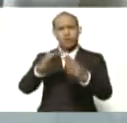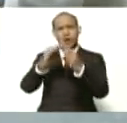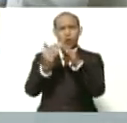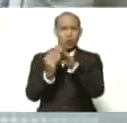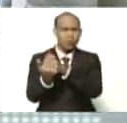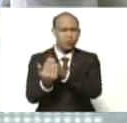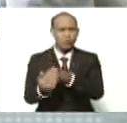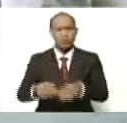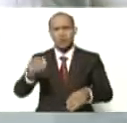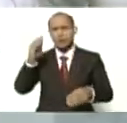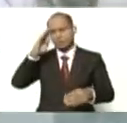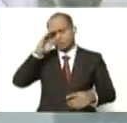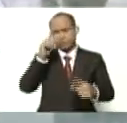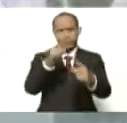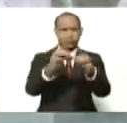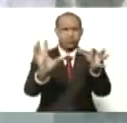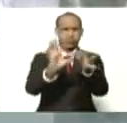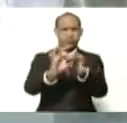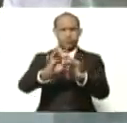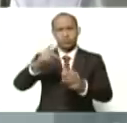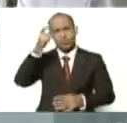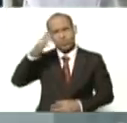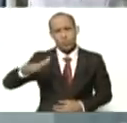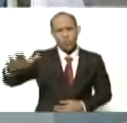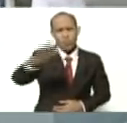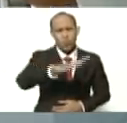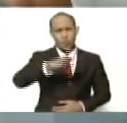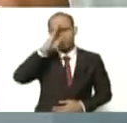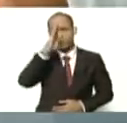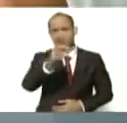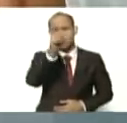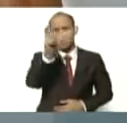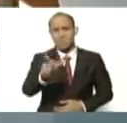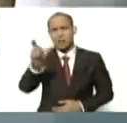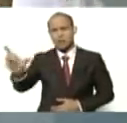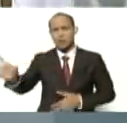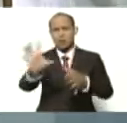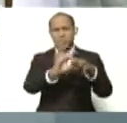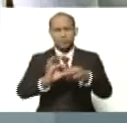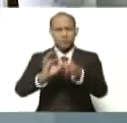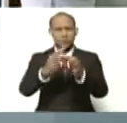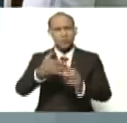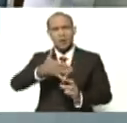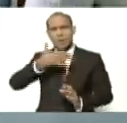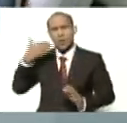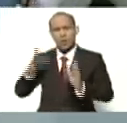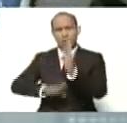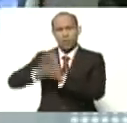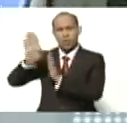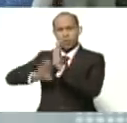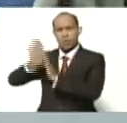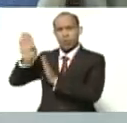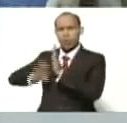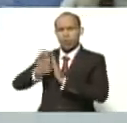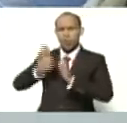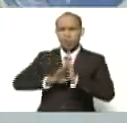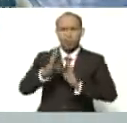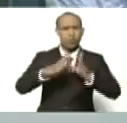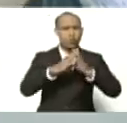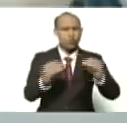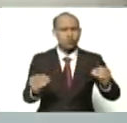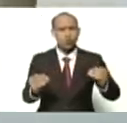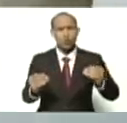conectado con el pueblo conectado con la gente mejorando todo lo que hay que mejorar mejorando las